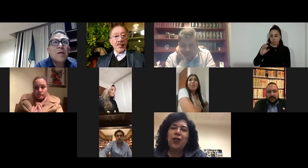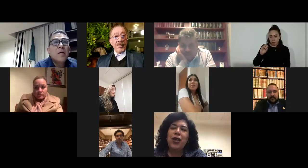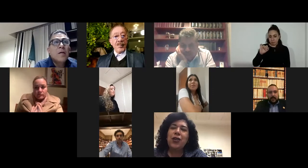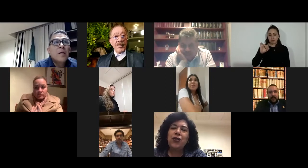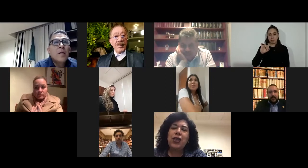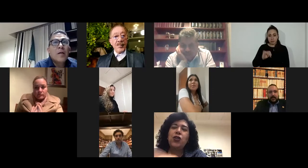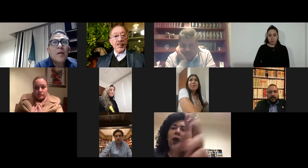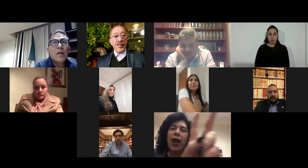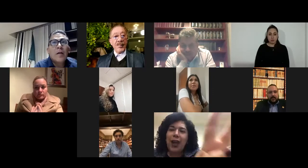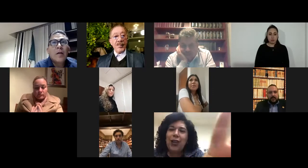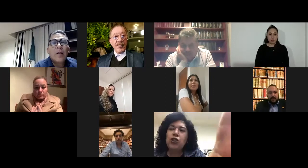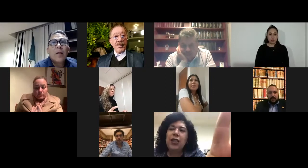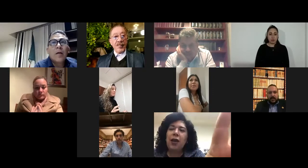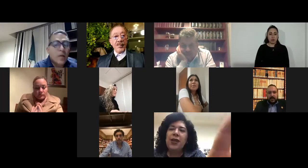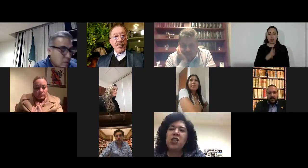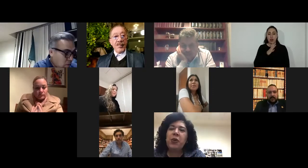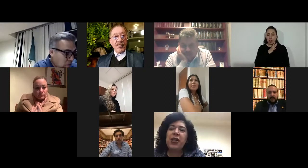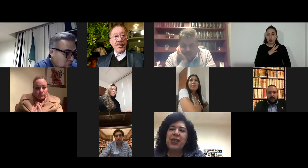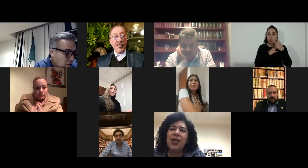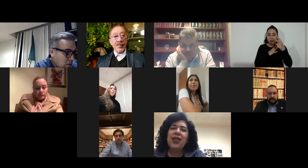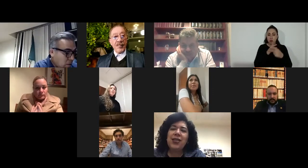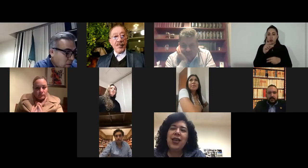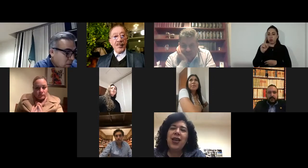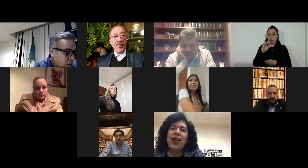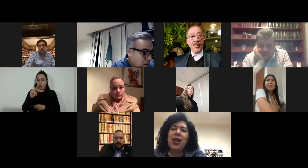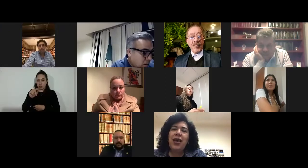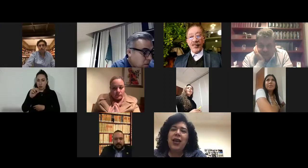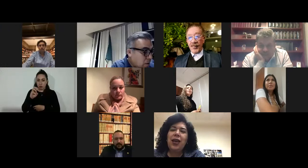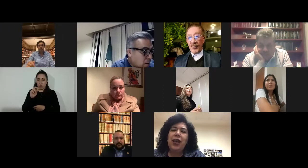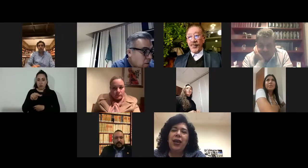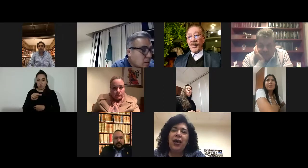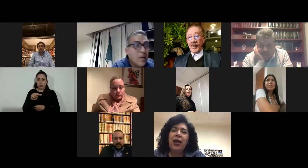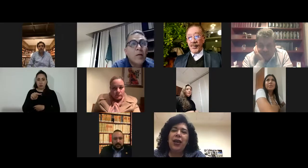en recordarnos esto. Hay 2 dictámenes presentes